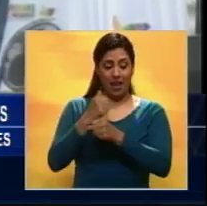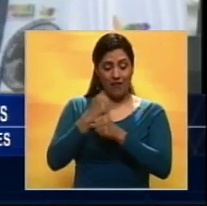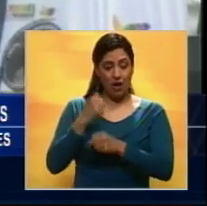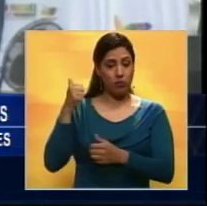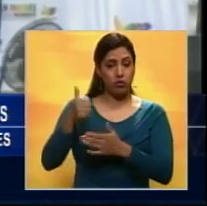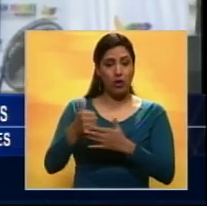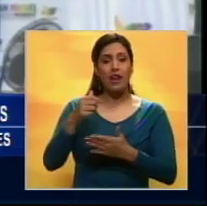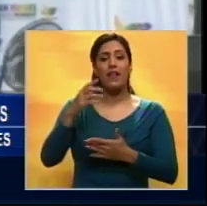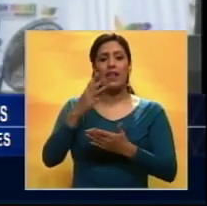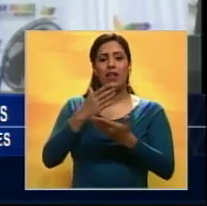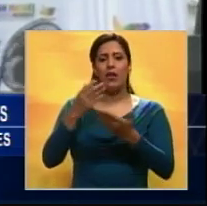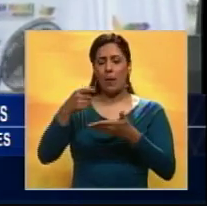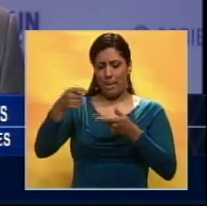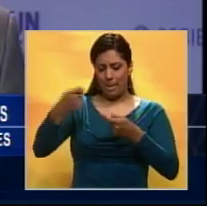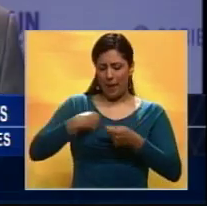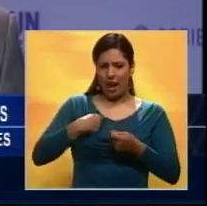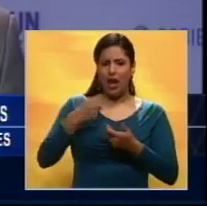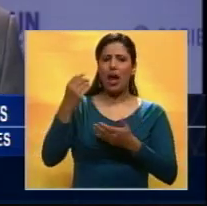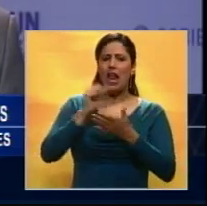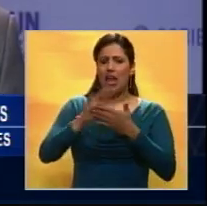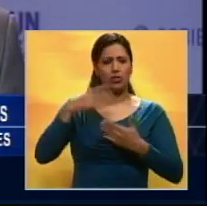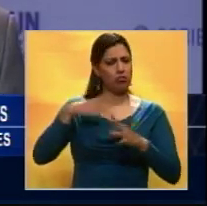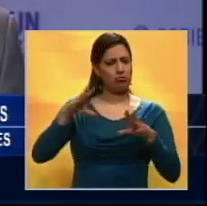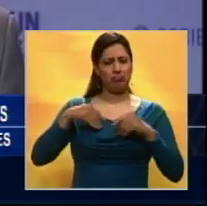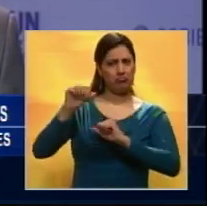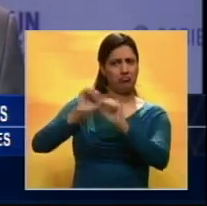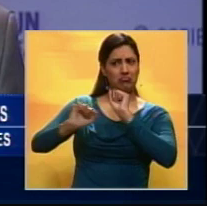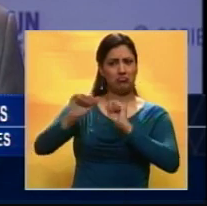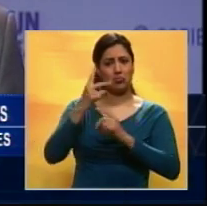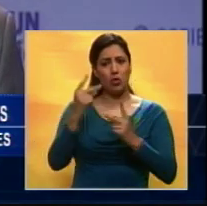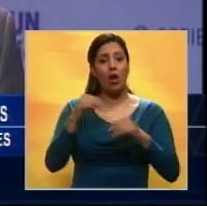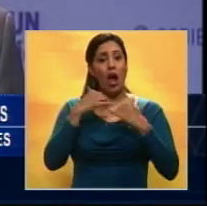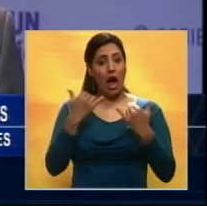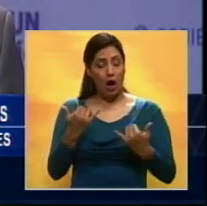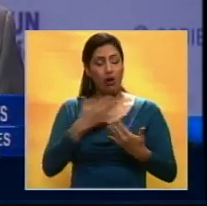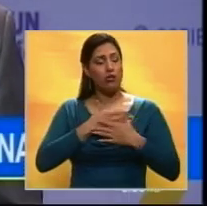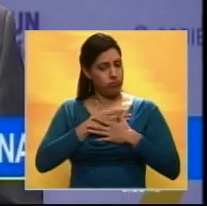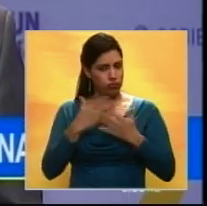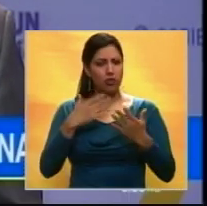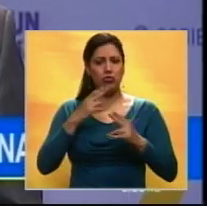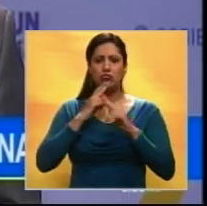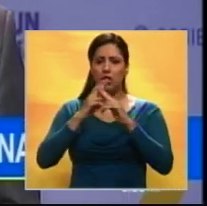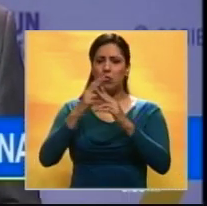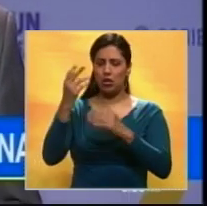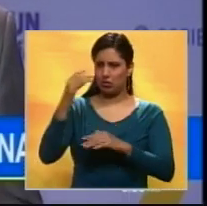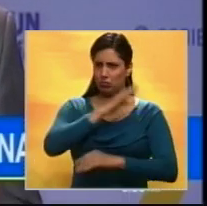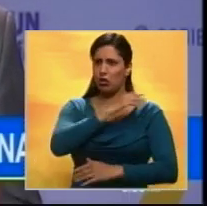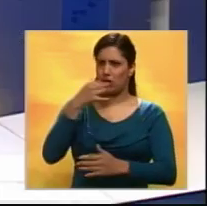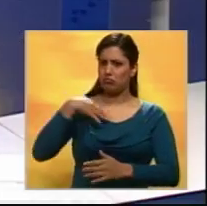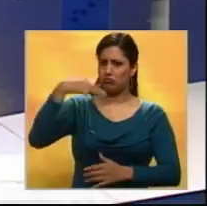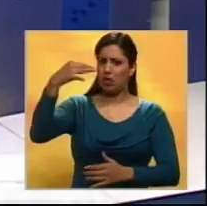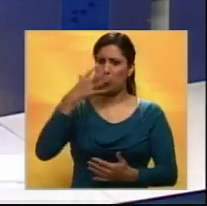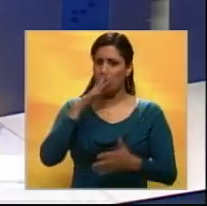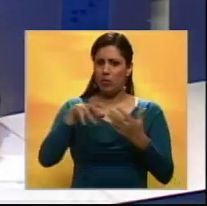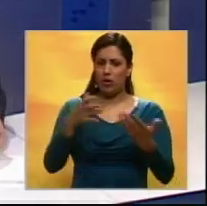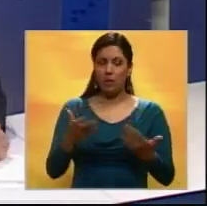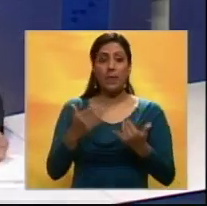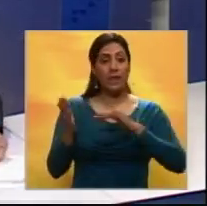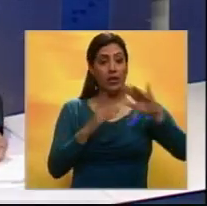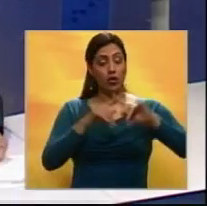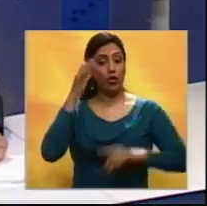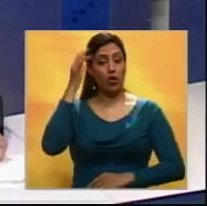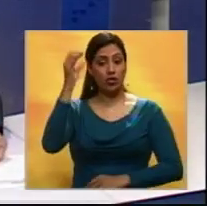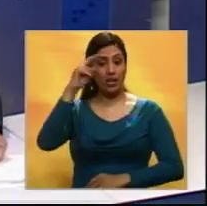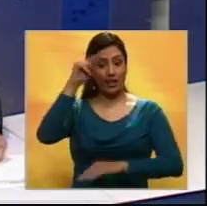gestión evitó el recibo de donaciones. Asimismo, anunció su disposición a responder ante las autoridades. Y el Consejo